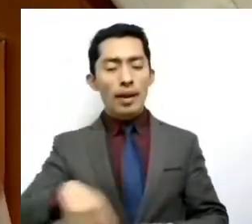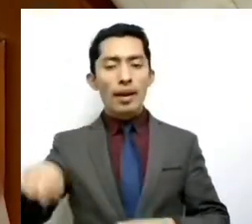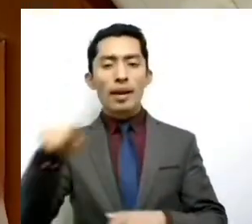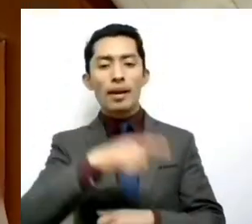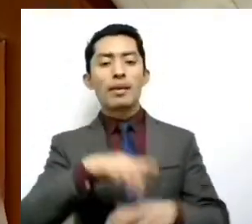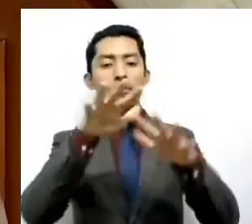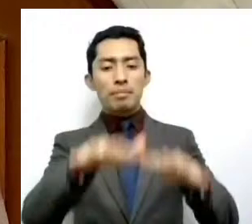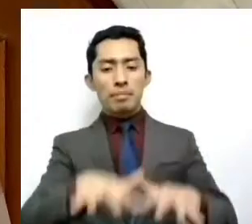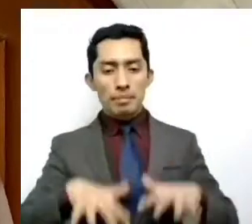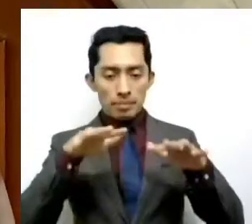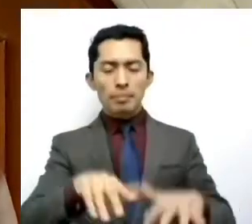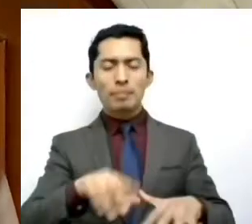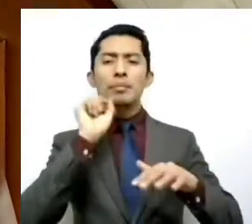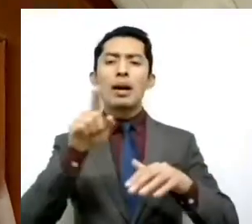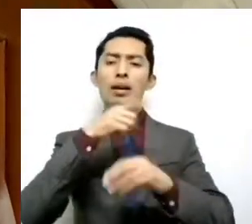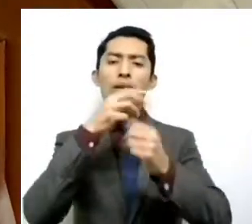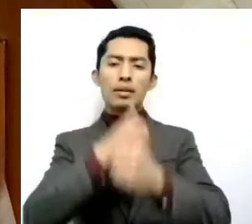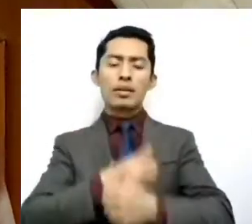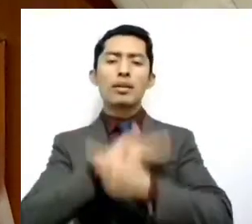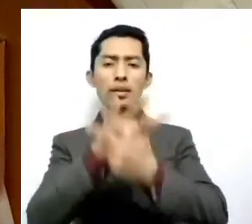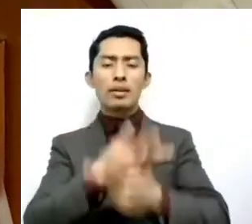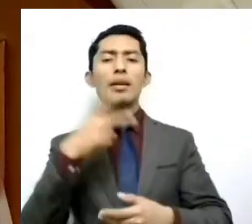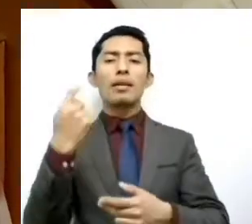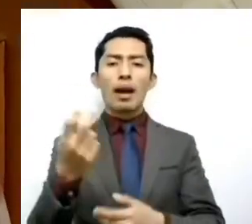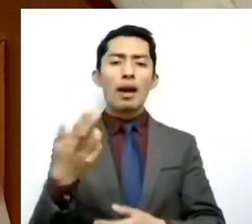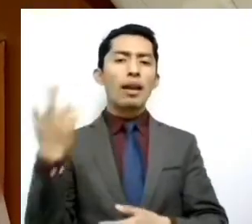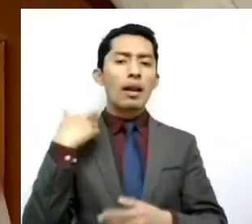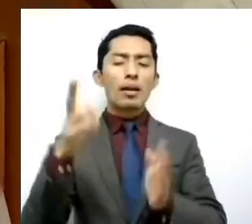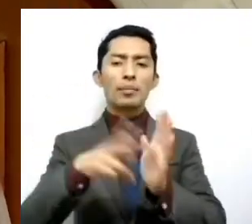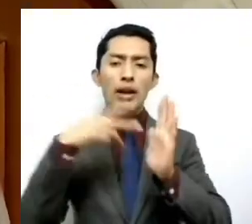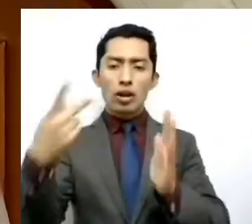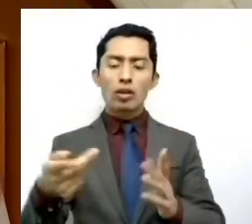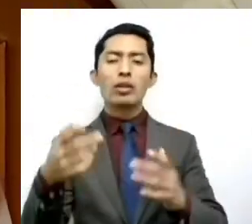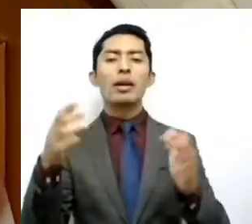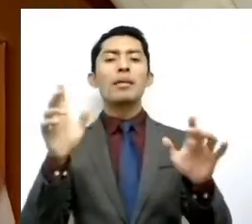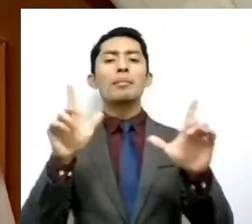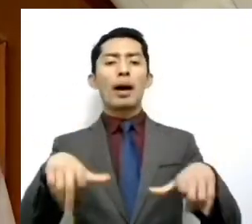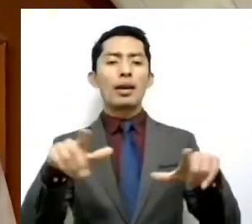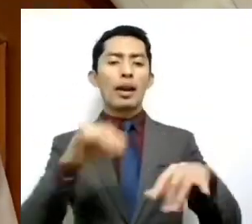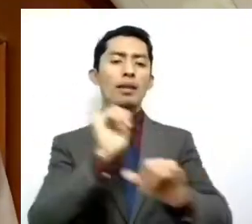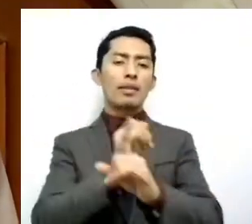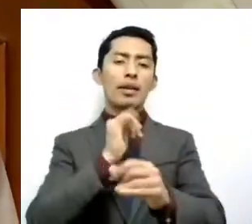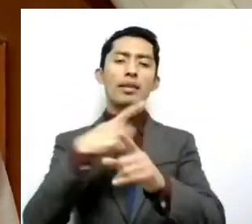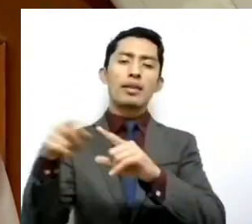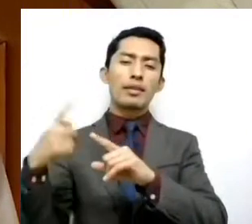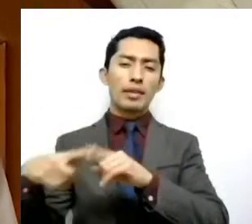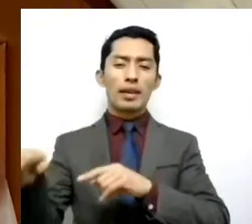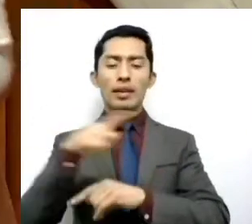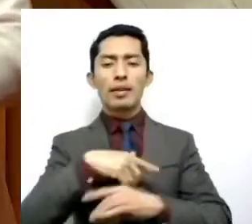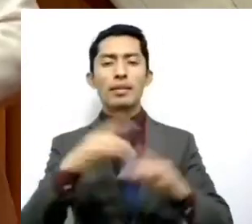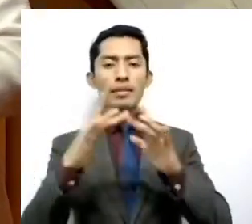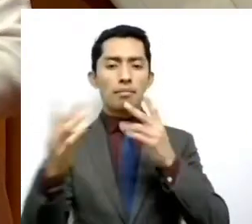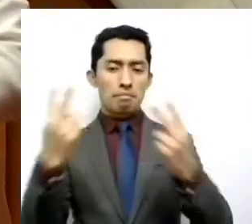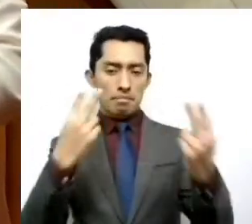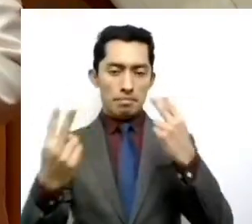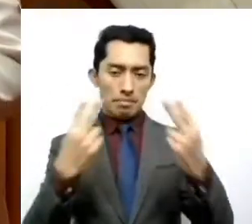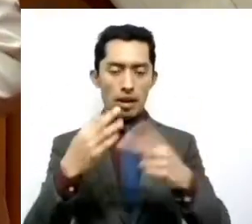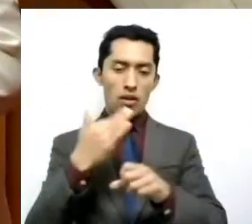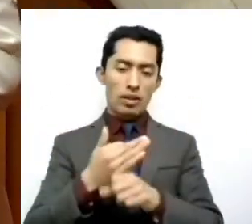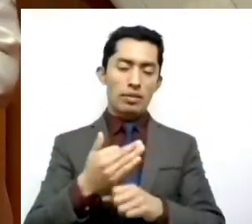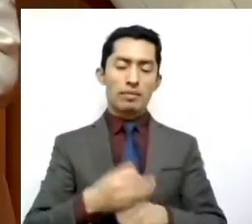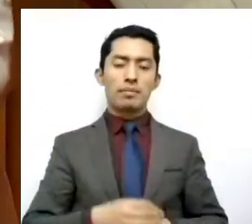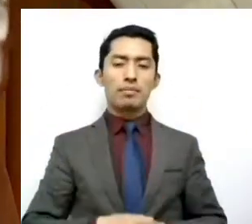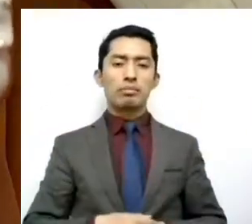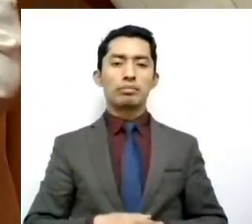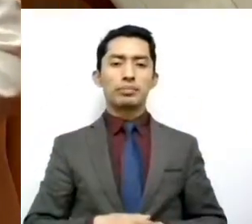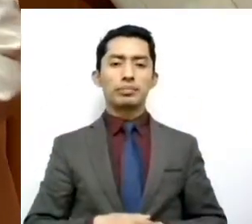en línea, medios de comunicación y plataformas digitales que nos siguen.